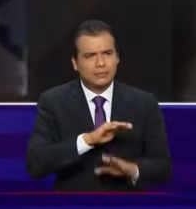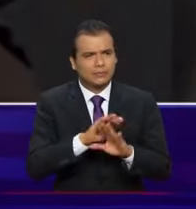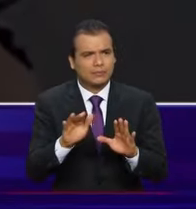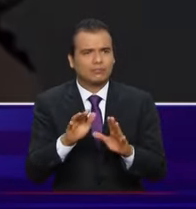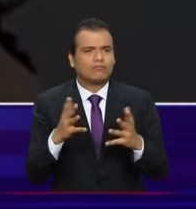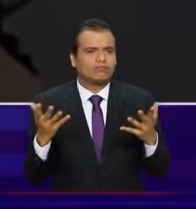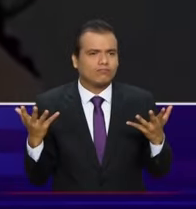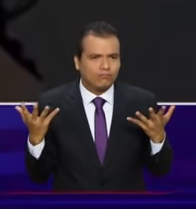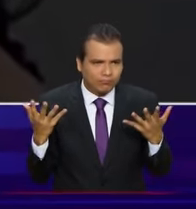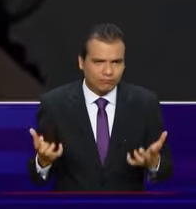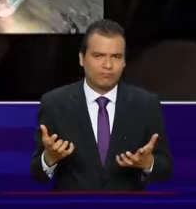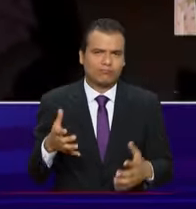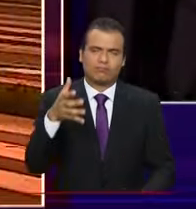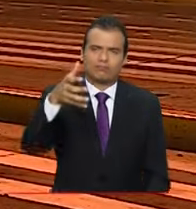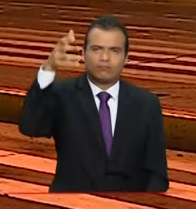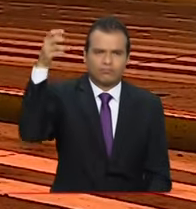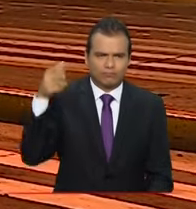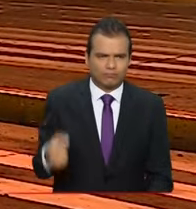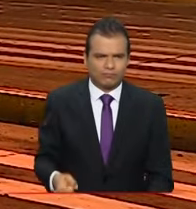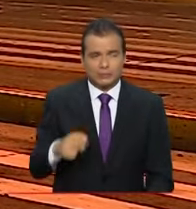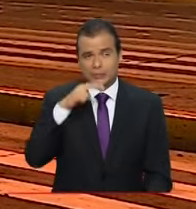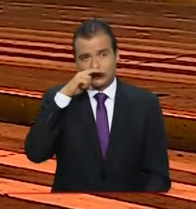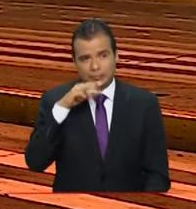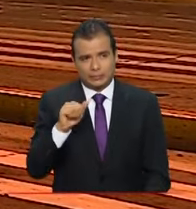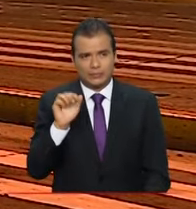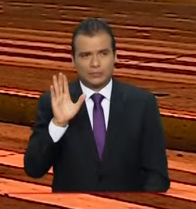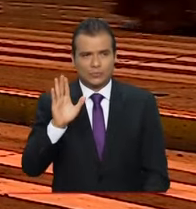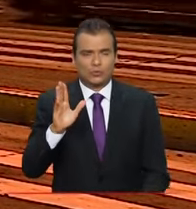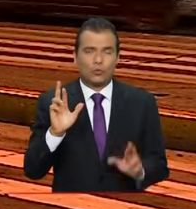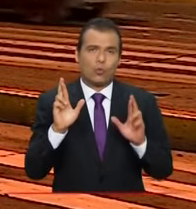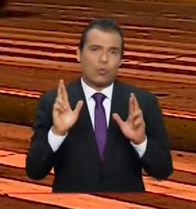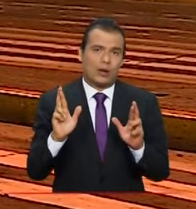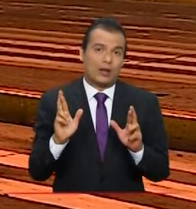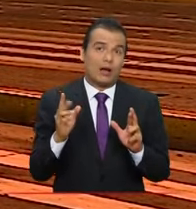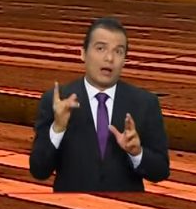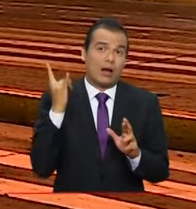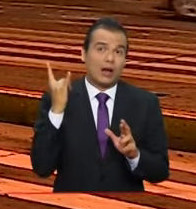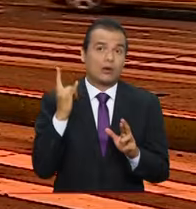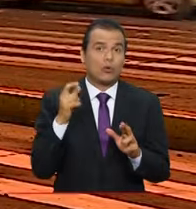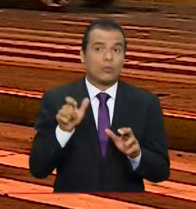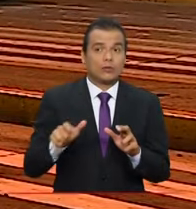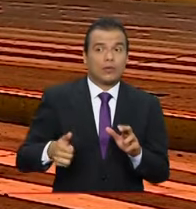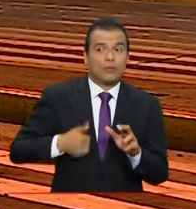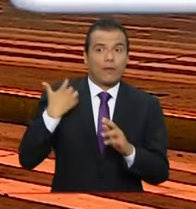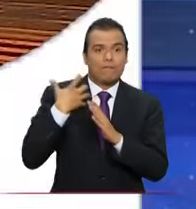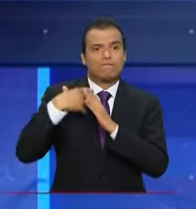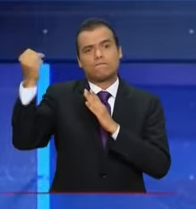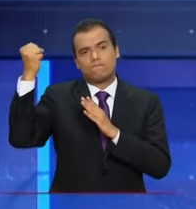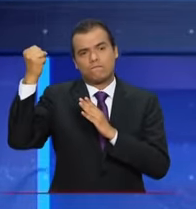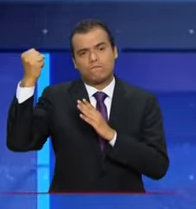máximos esfuerzos para poder hallar en caso de que la niña haya salido de Colombia.